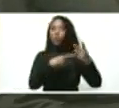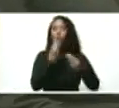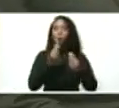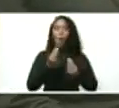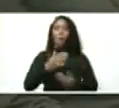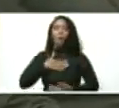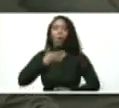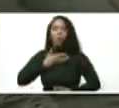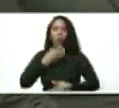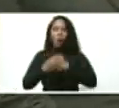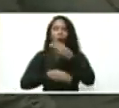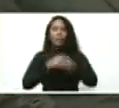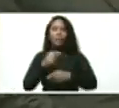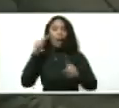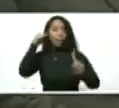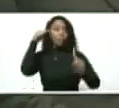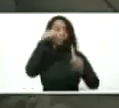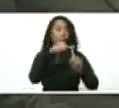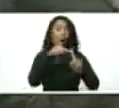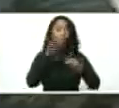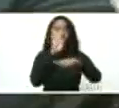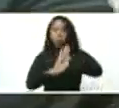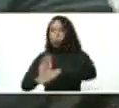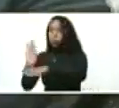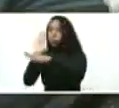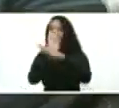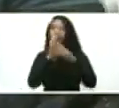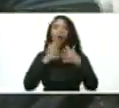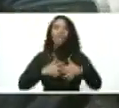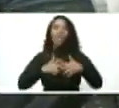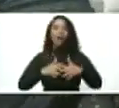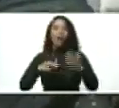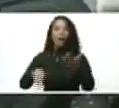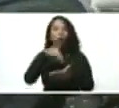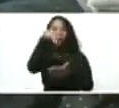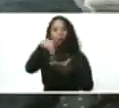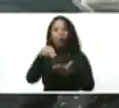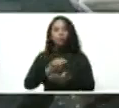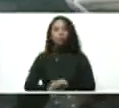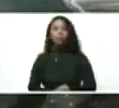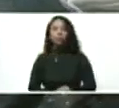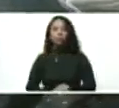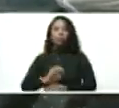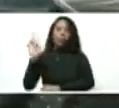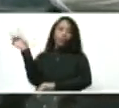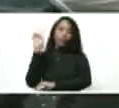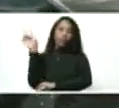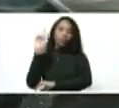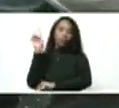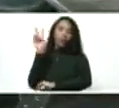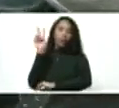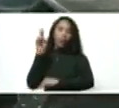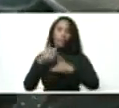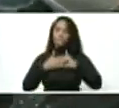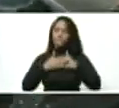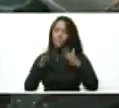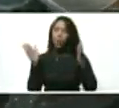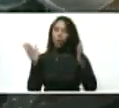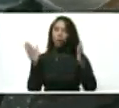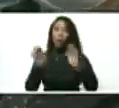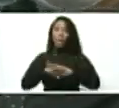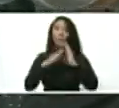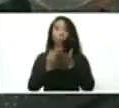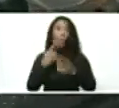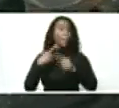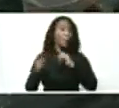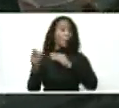podemos apuntar hacia la protección de la industria nacional. Venezuela abierta al mundo, pero protegiendo